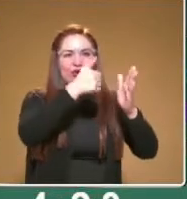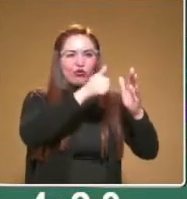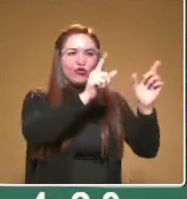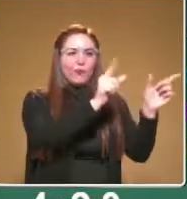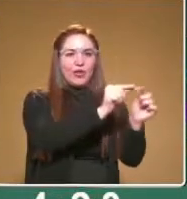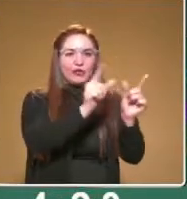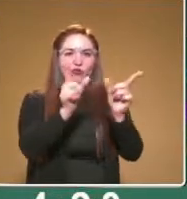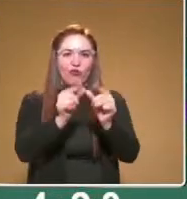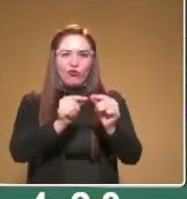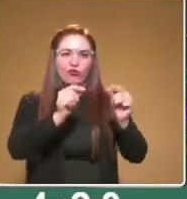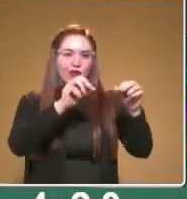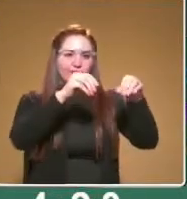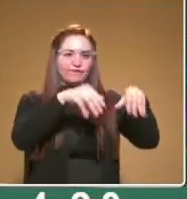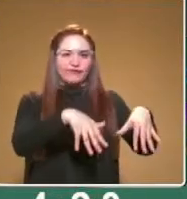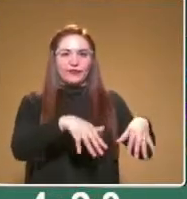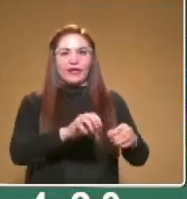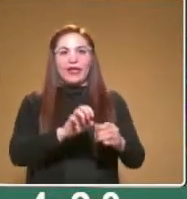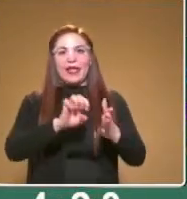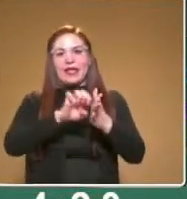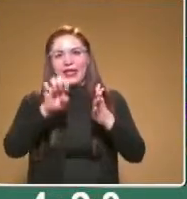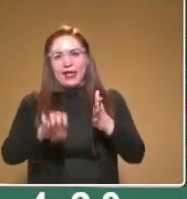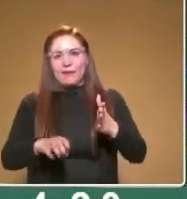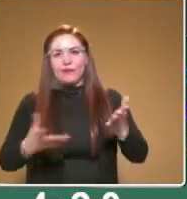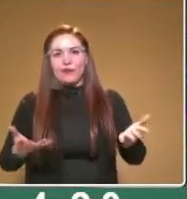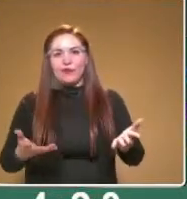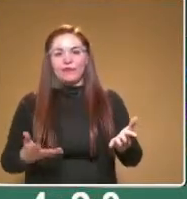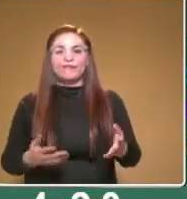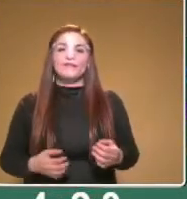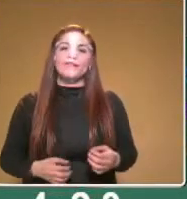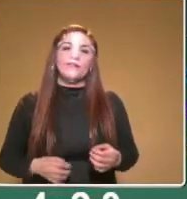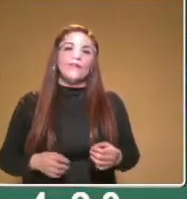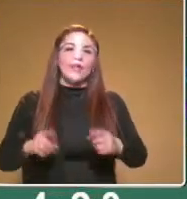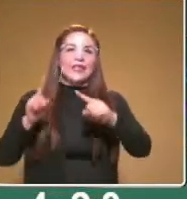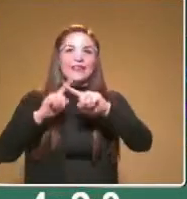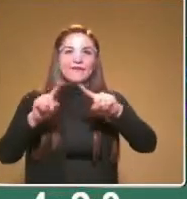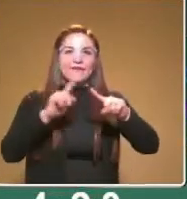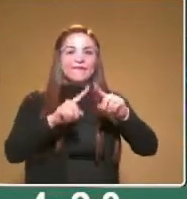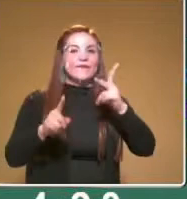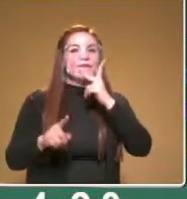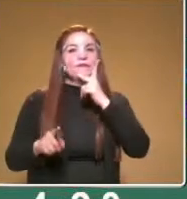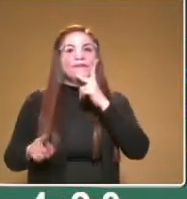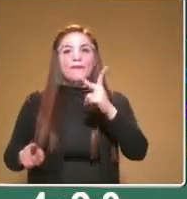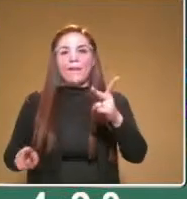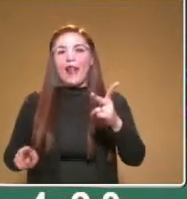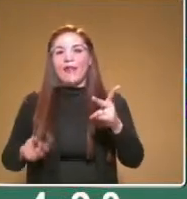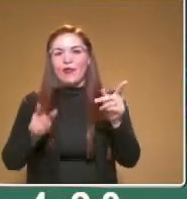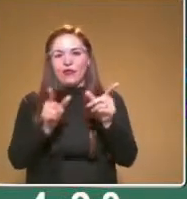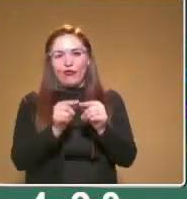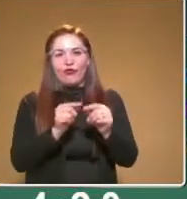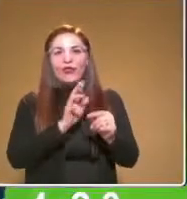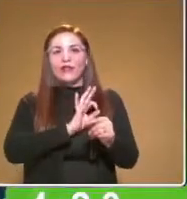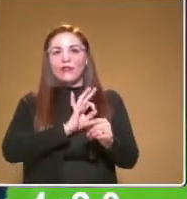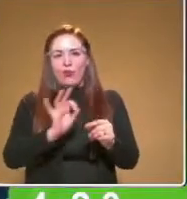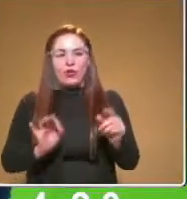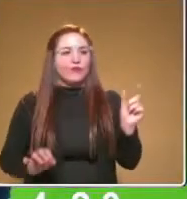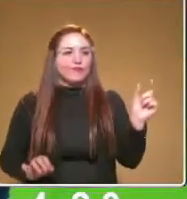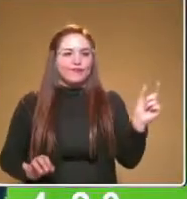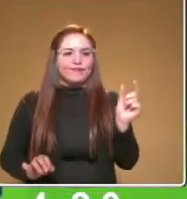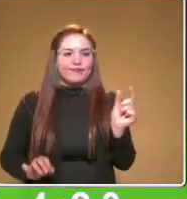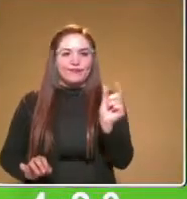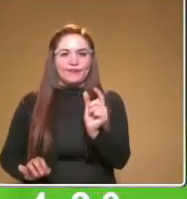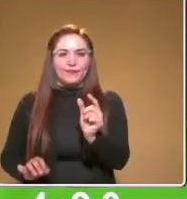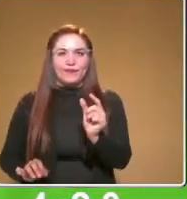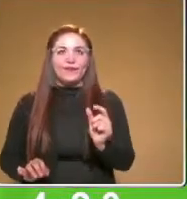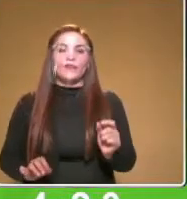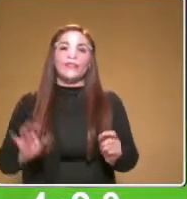de señas, puede ser cuadrilátero, puede ser triángulos y otras figuras también. Okay. Pero, por ejemplo, si yo